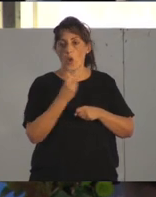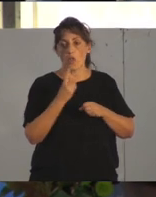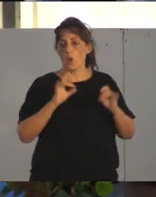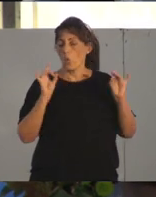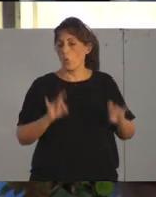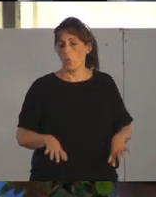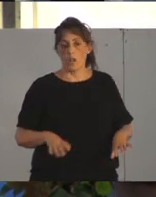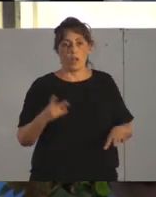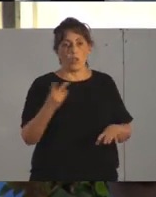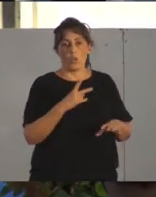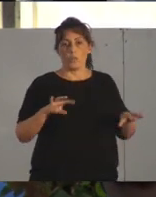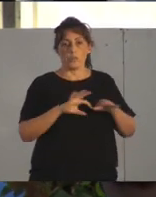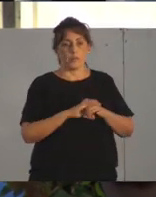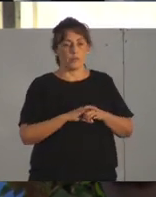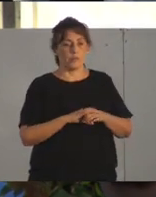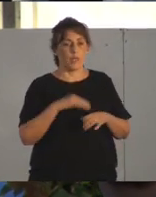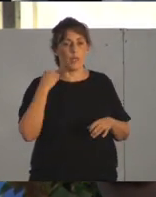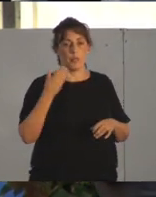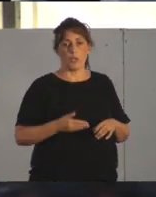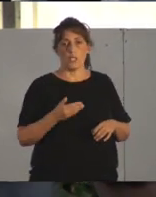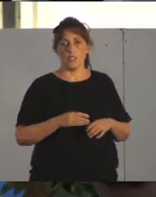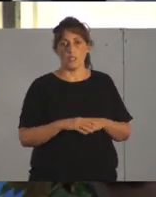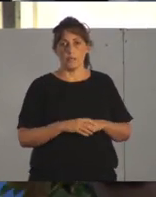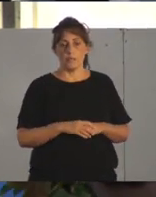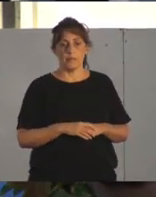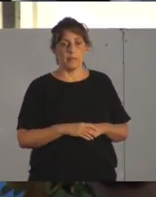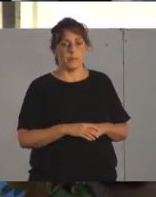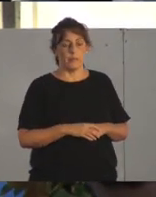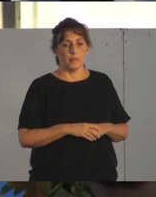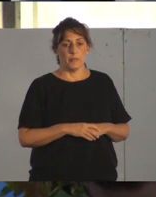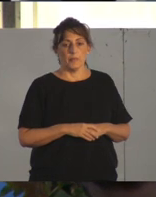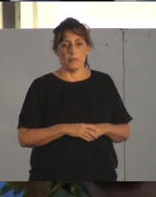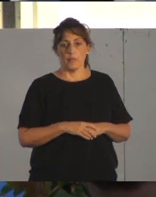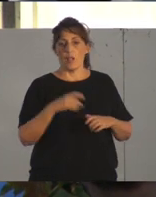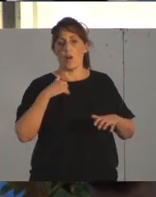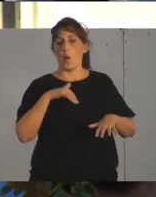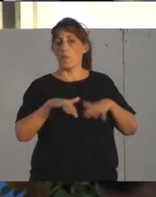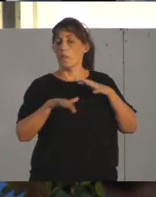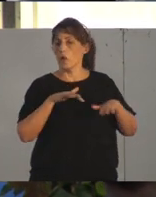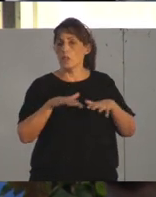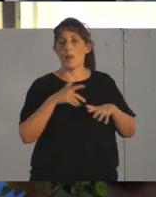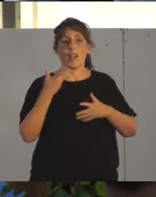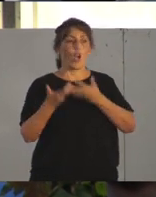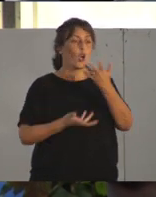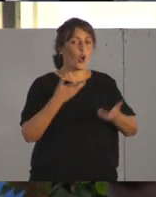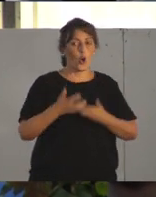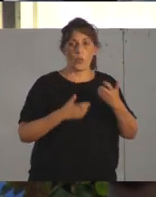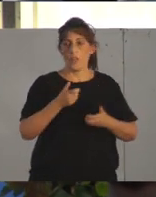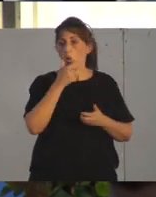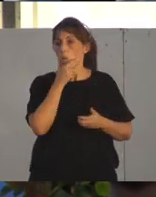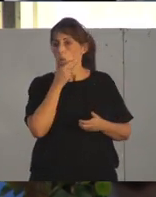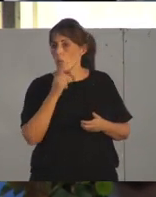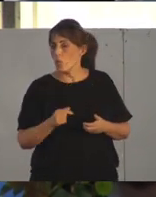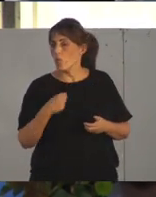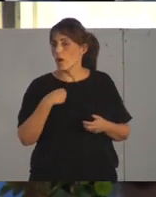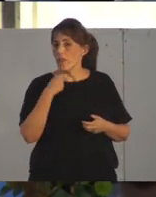muy indispensable. Hay que motivarlos a todos los cocineros. Es muy fácil decir